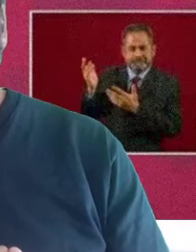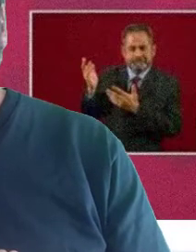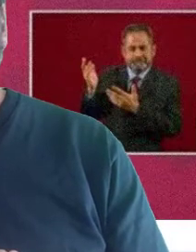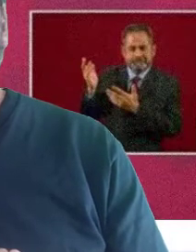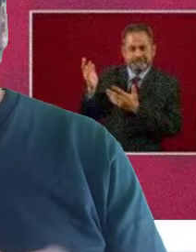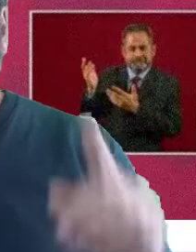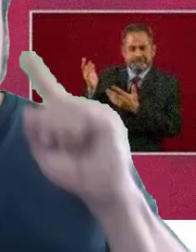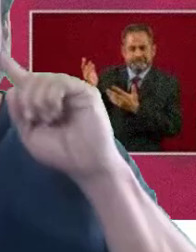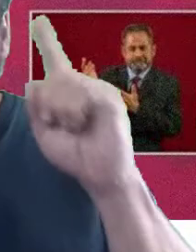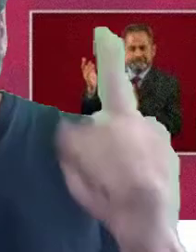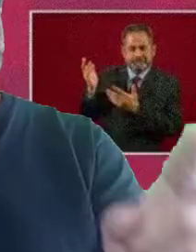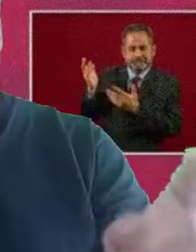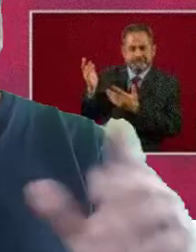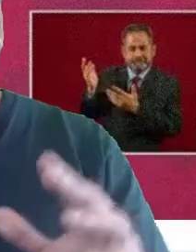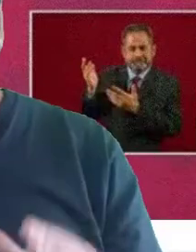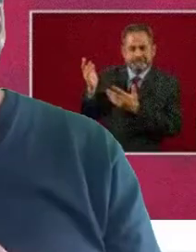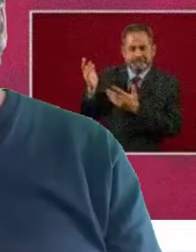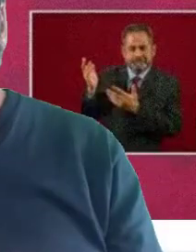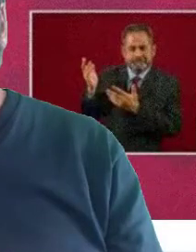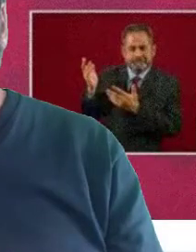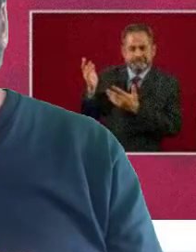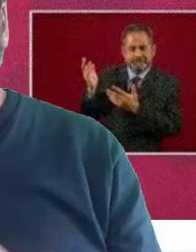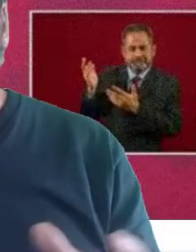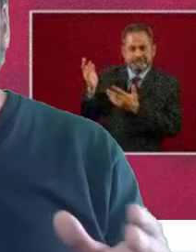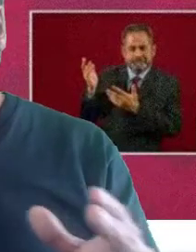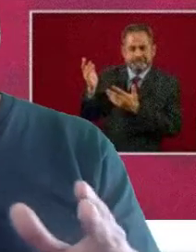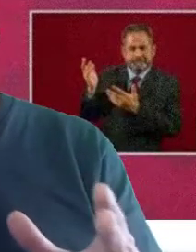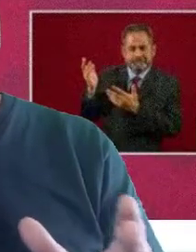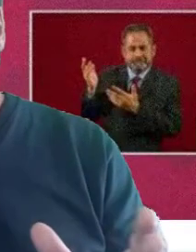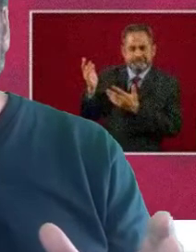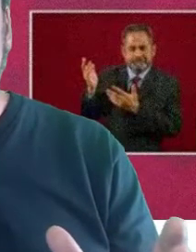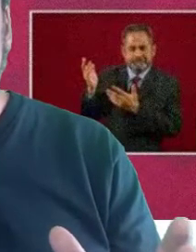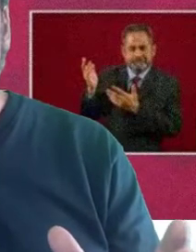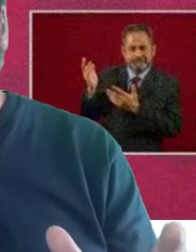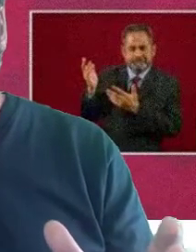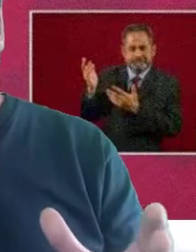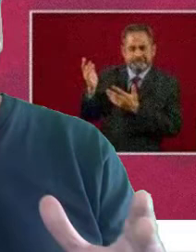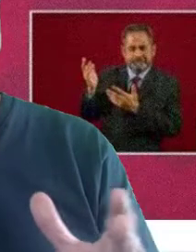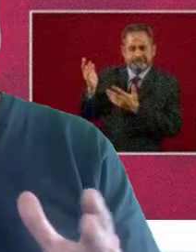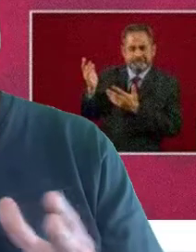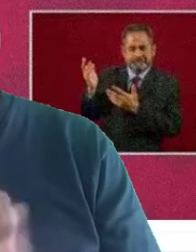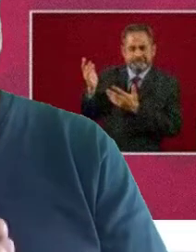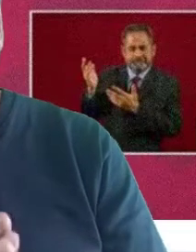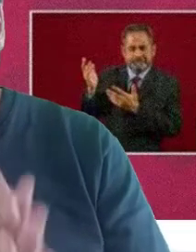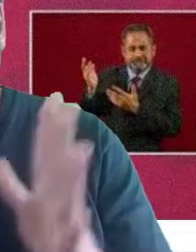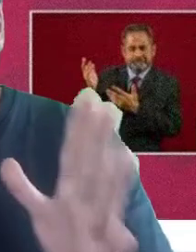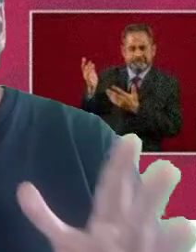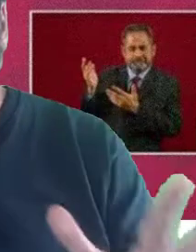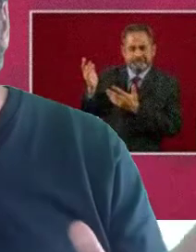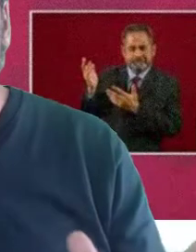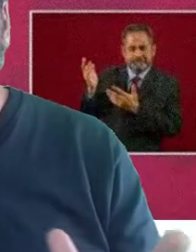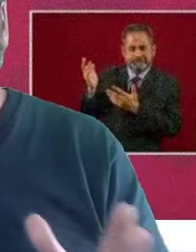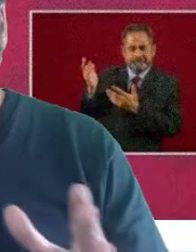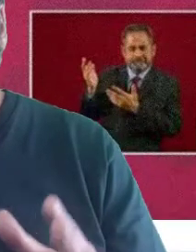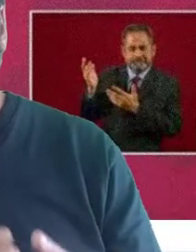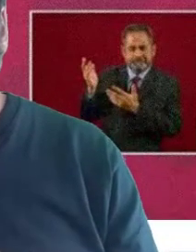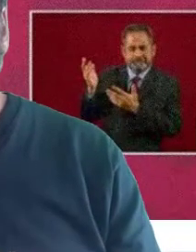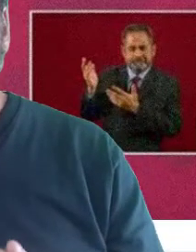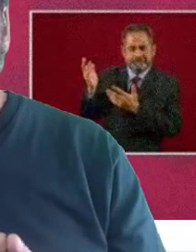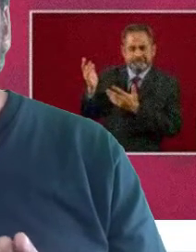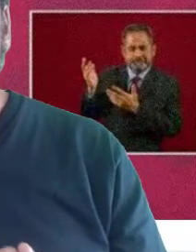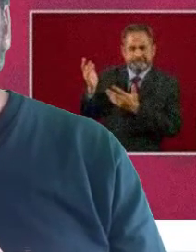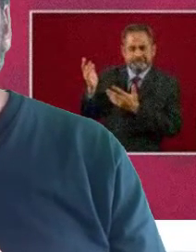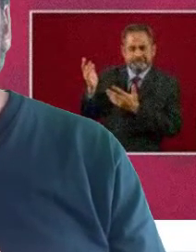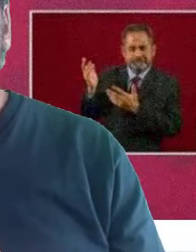llegó con toda la intención en la idea teniendo toda una explanada y en el zócalo la plancha del zócalo